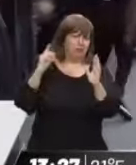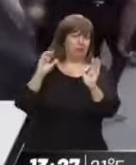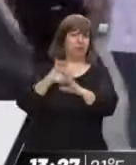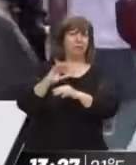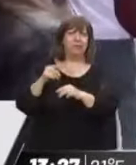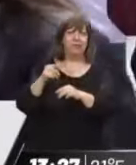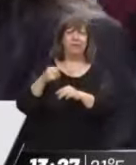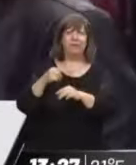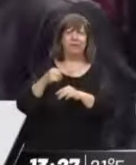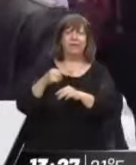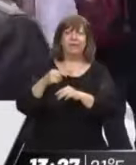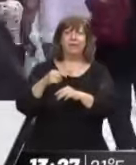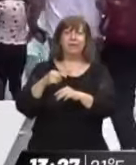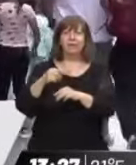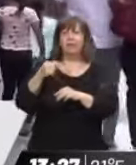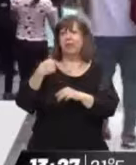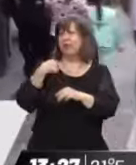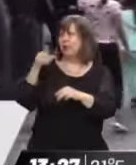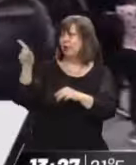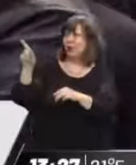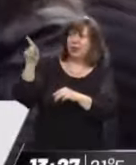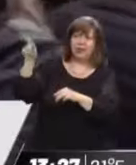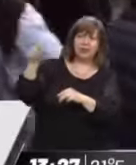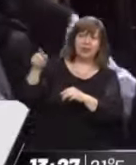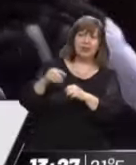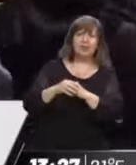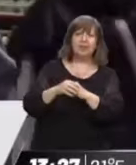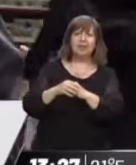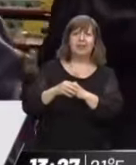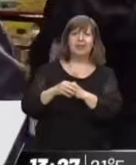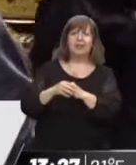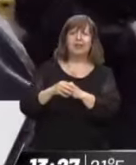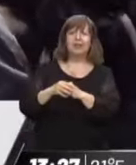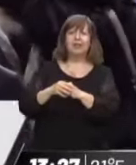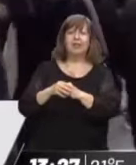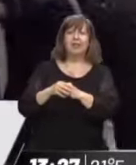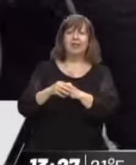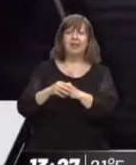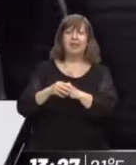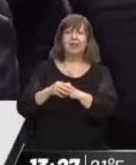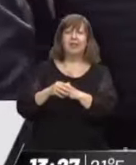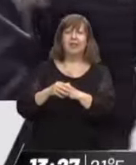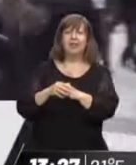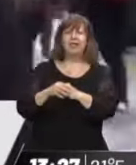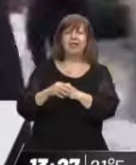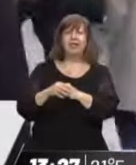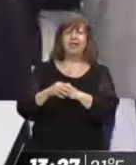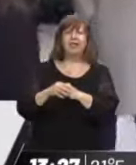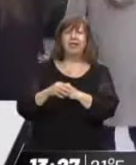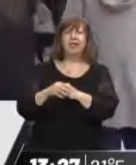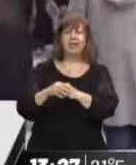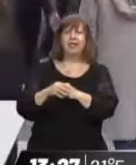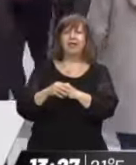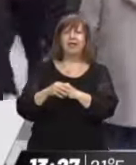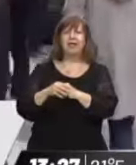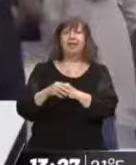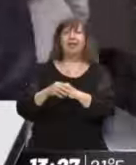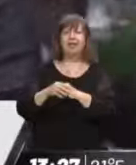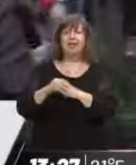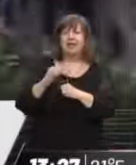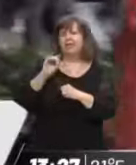piensan? Acá, mira, ella. Bueno, resultado de las elecciones, Milei Massa, ¿qué te pareció? No.